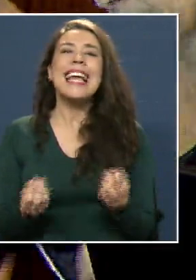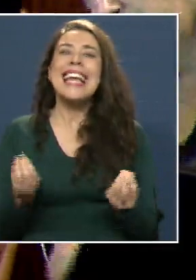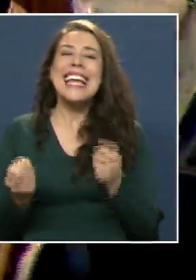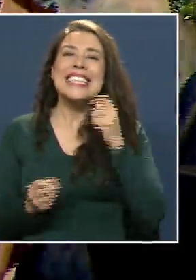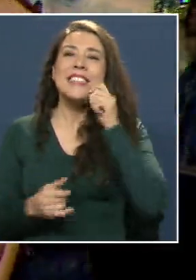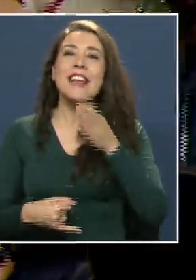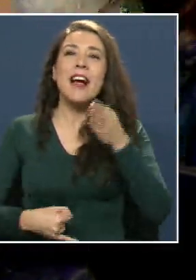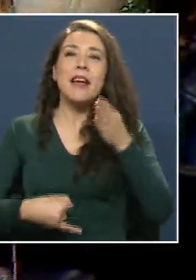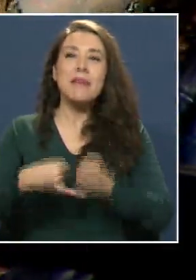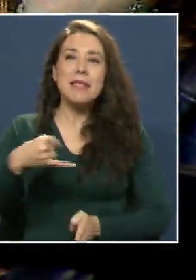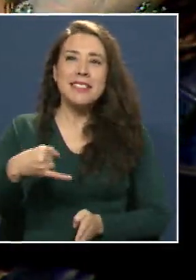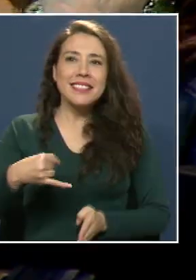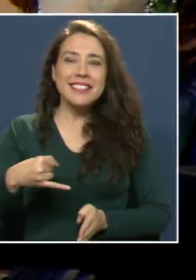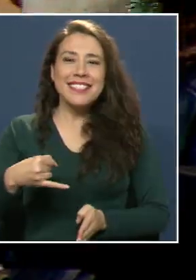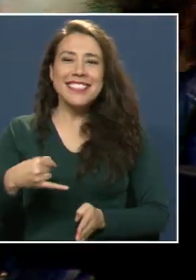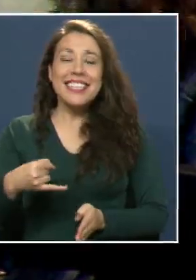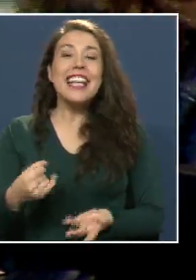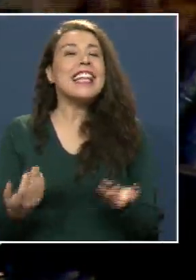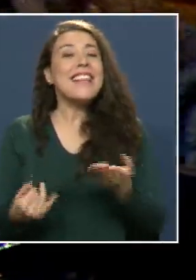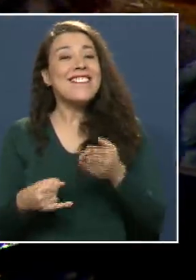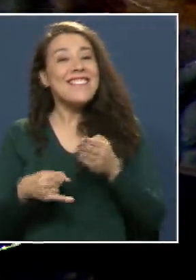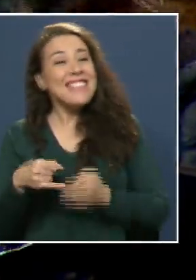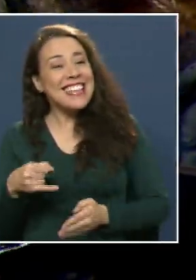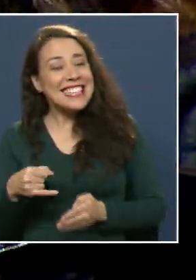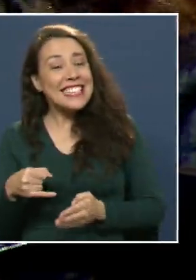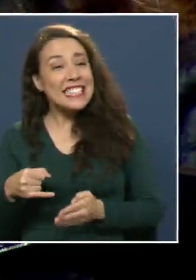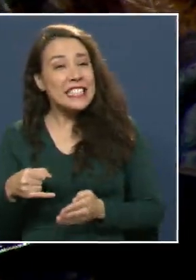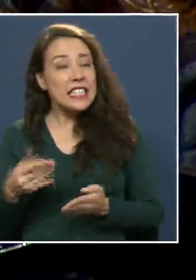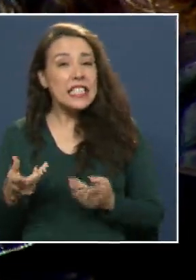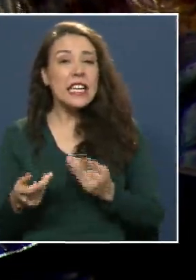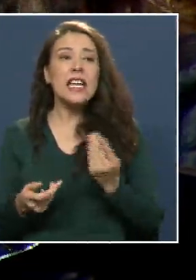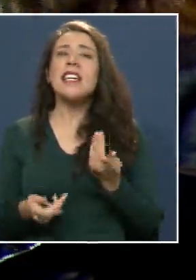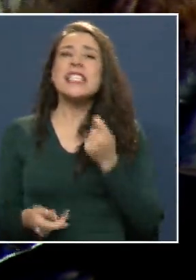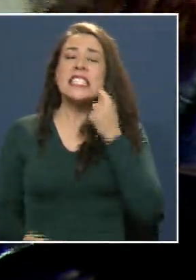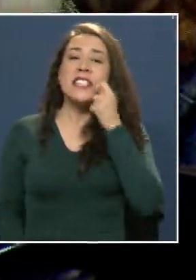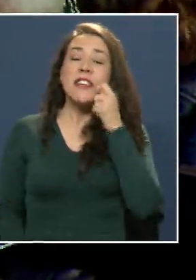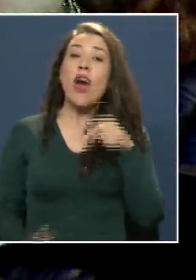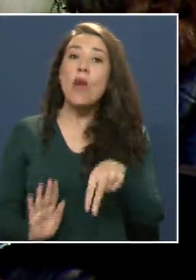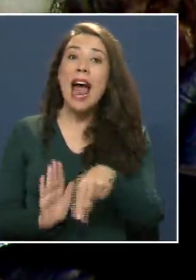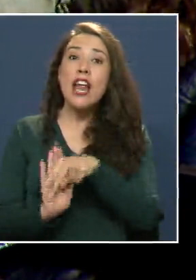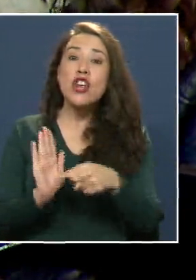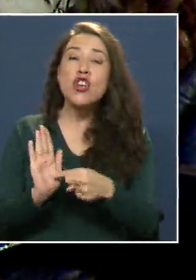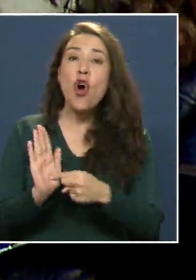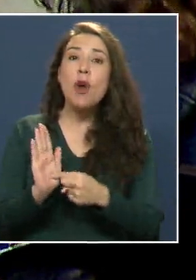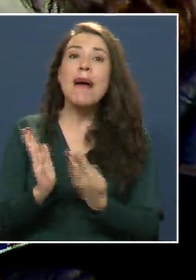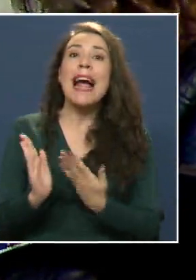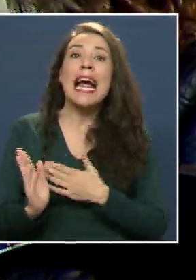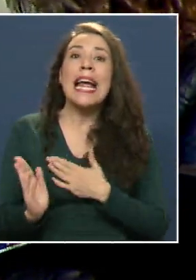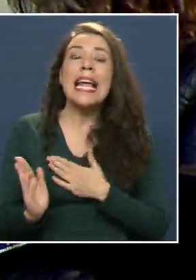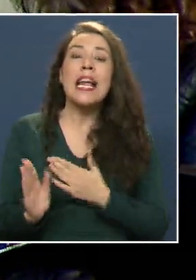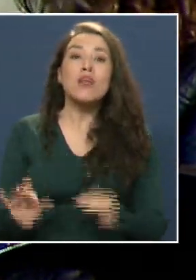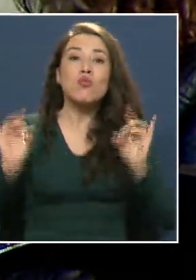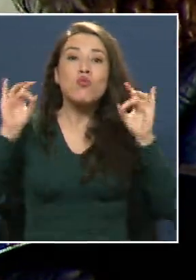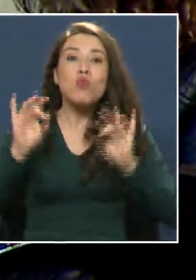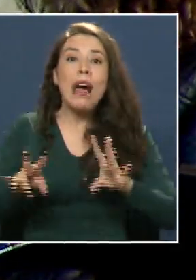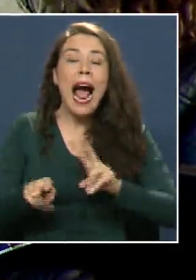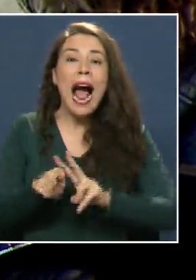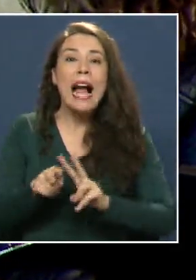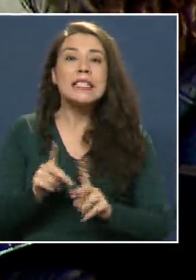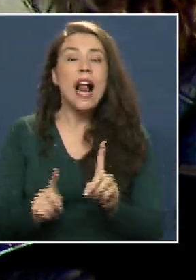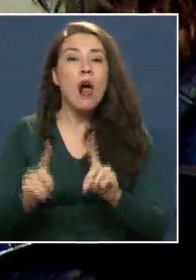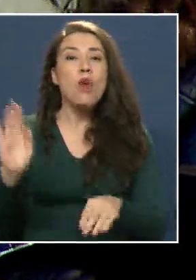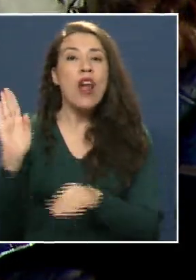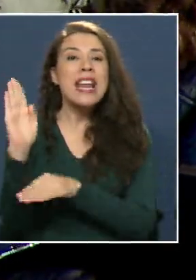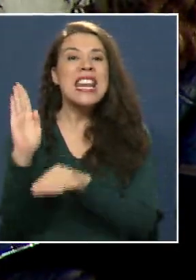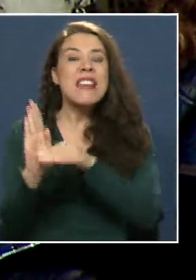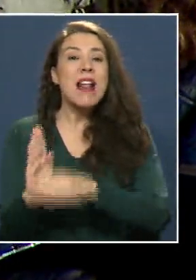la prescripción? La prescripción, en términos generales, no es más que una norma que persigue establecer cierto